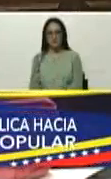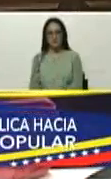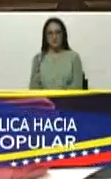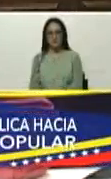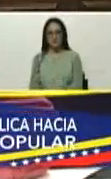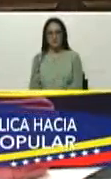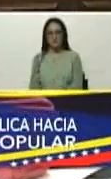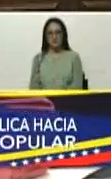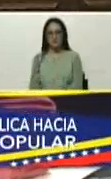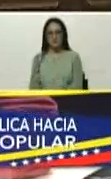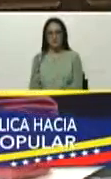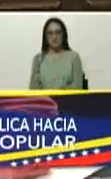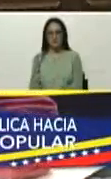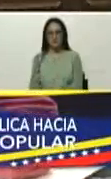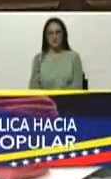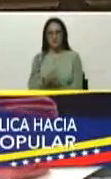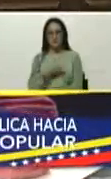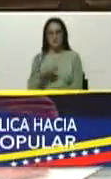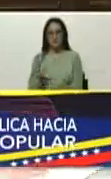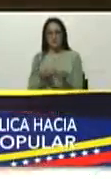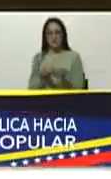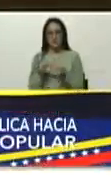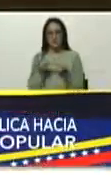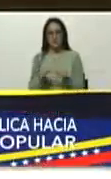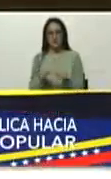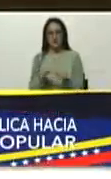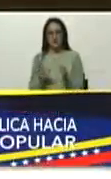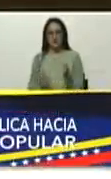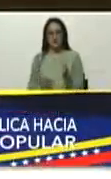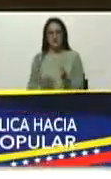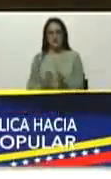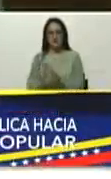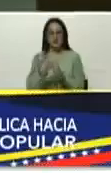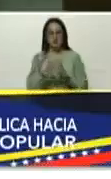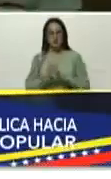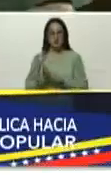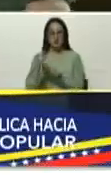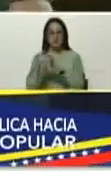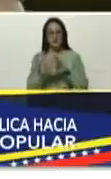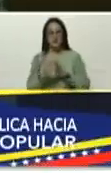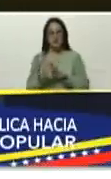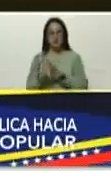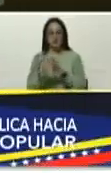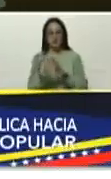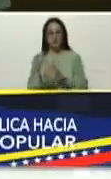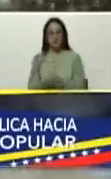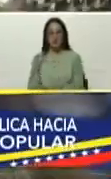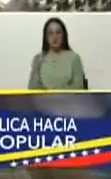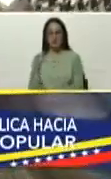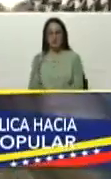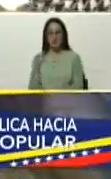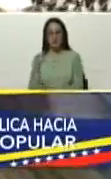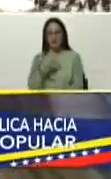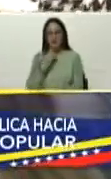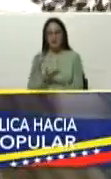Carlos Mogollón, segundo vicepresidente de la Comisión Permanente para el Desarrollo de las Comunas. Nancy